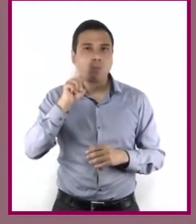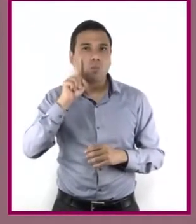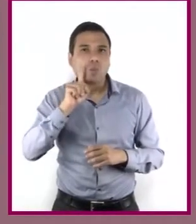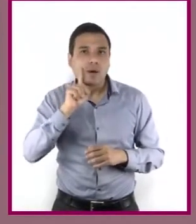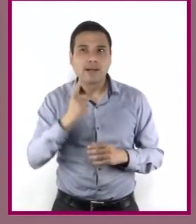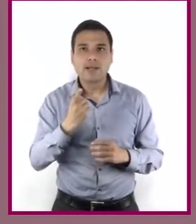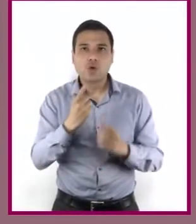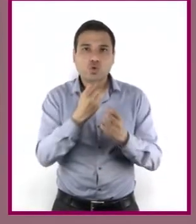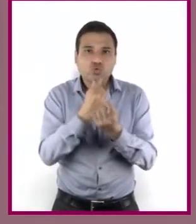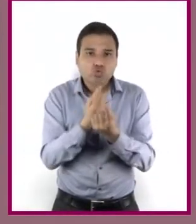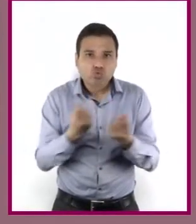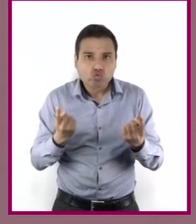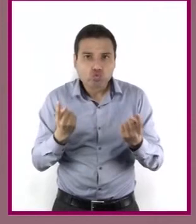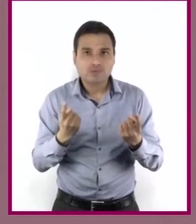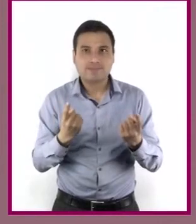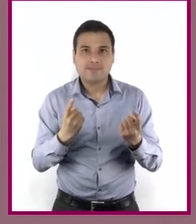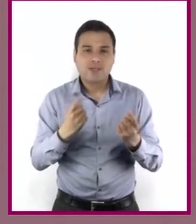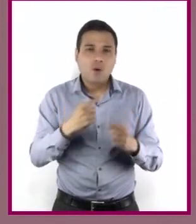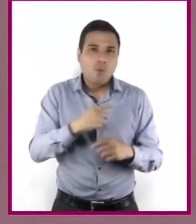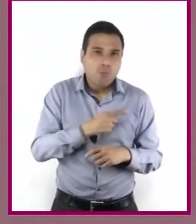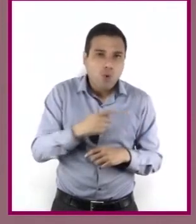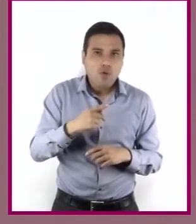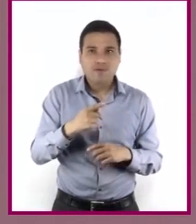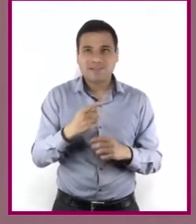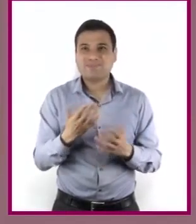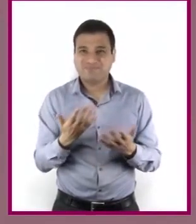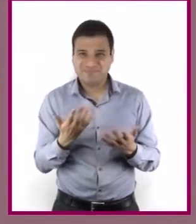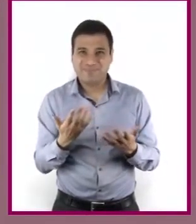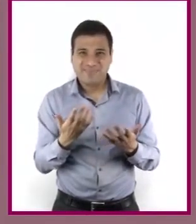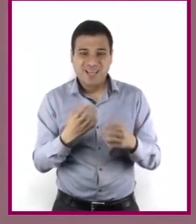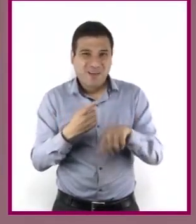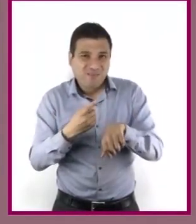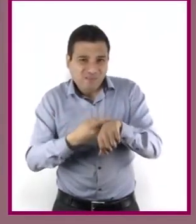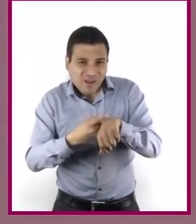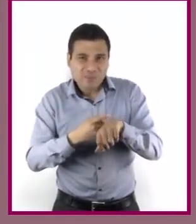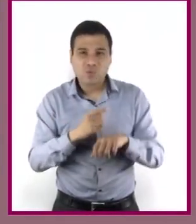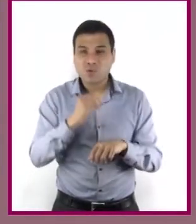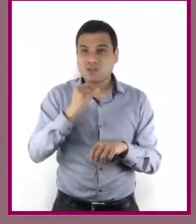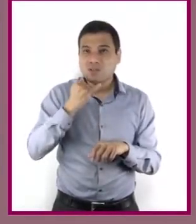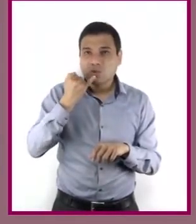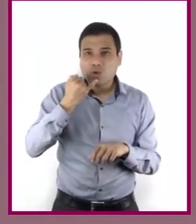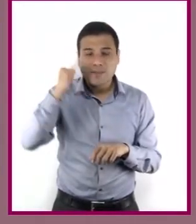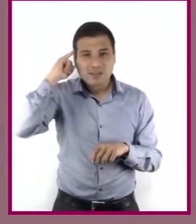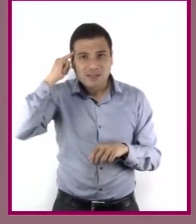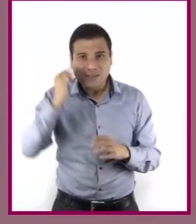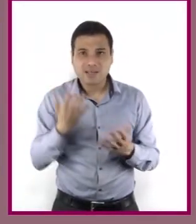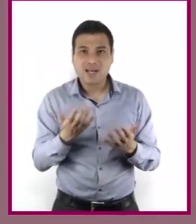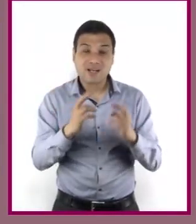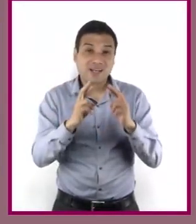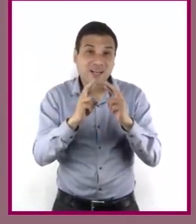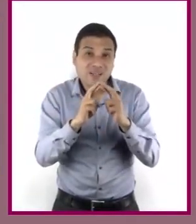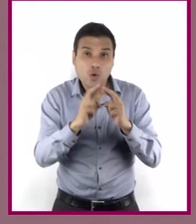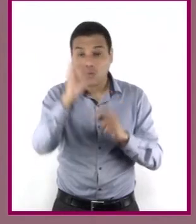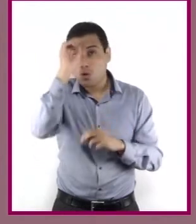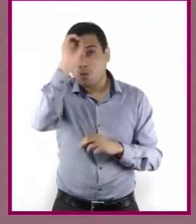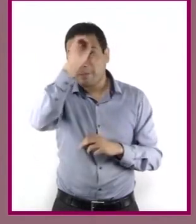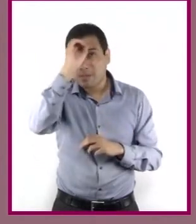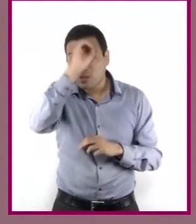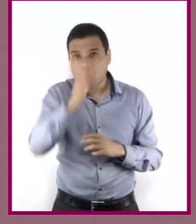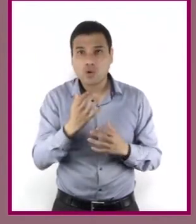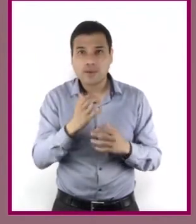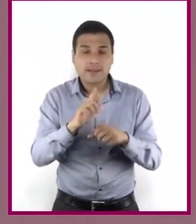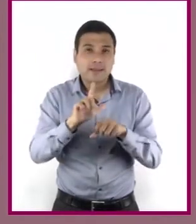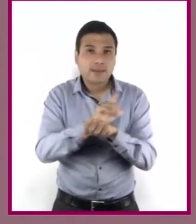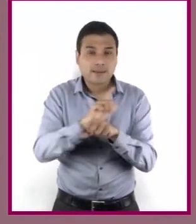la edad, la condición social, económica y de salud, la lengua, la religión, las opiniones, las